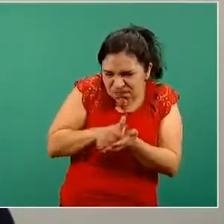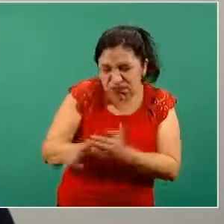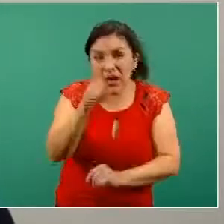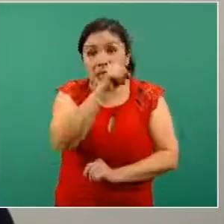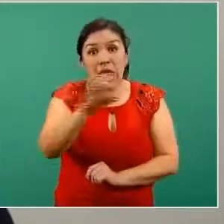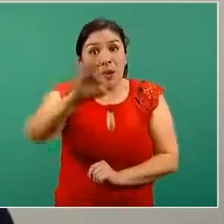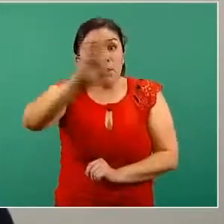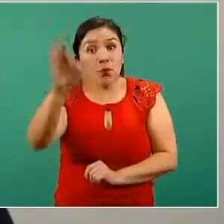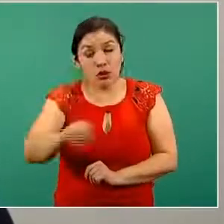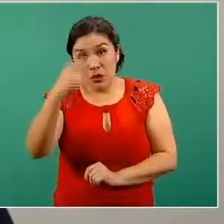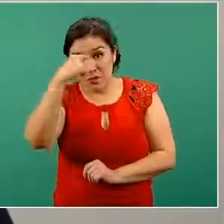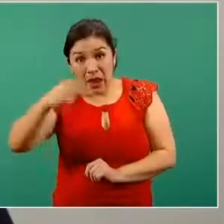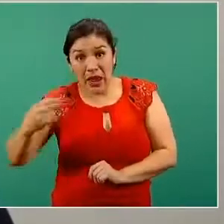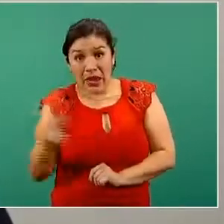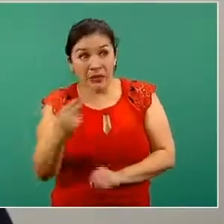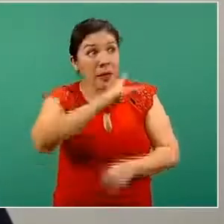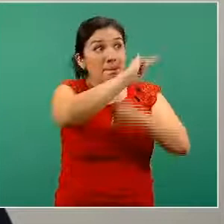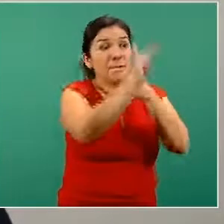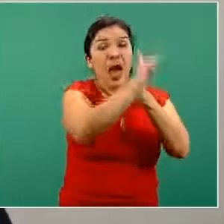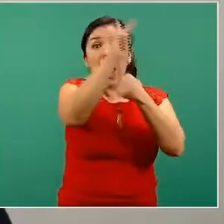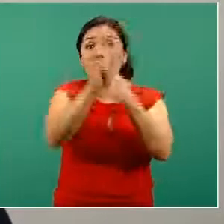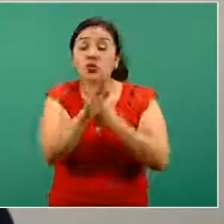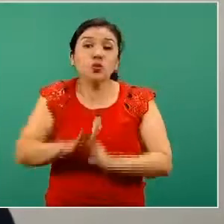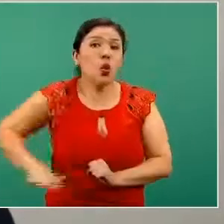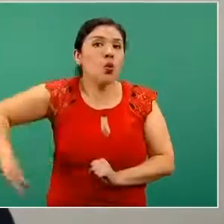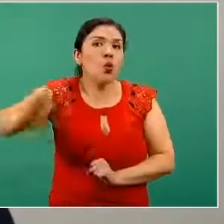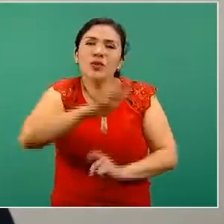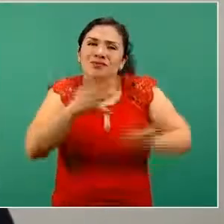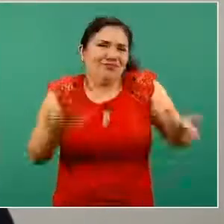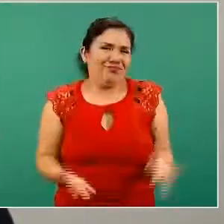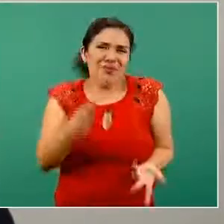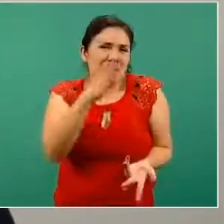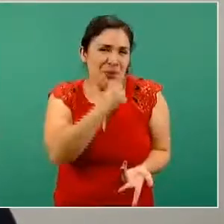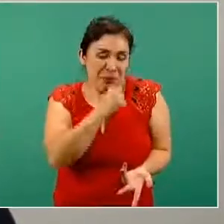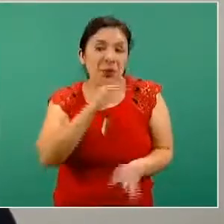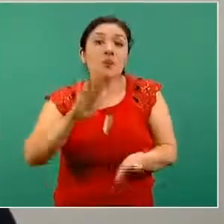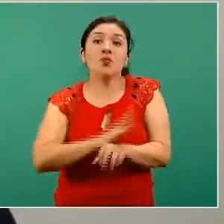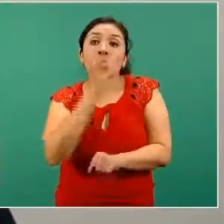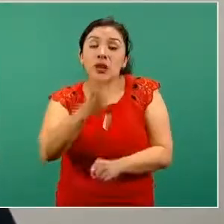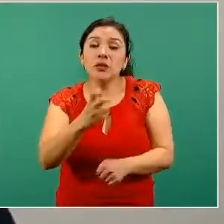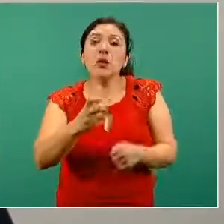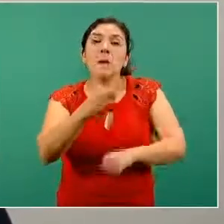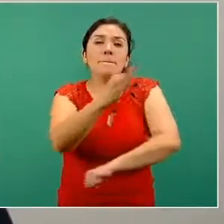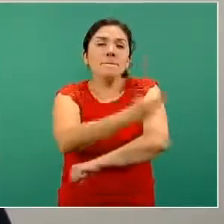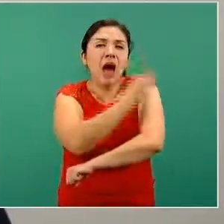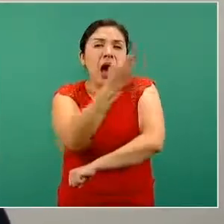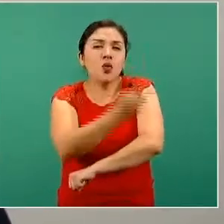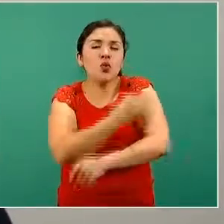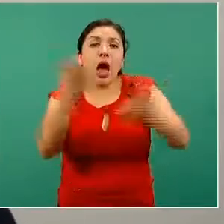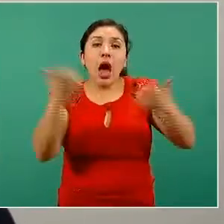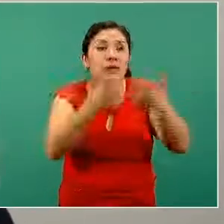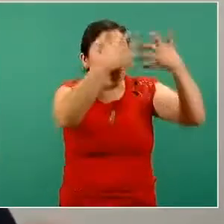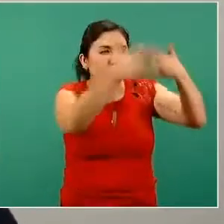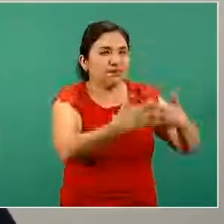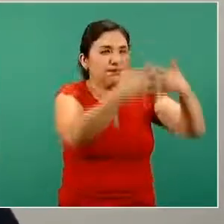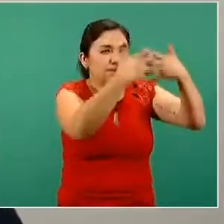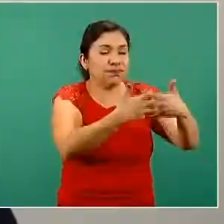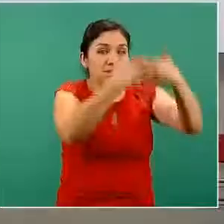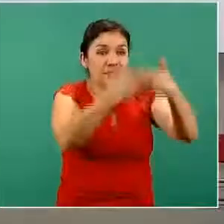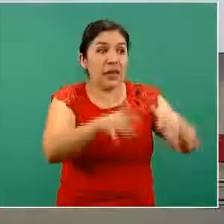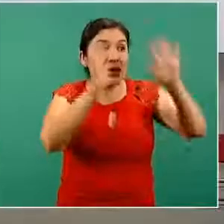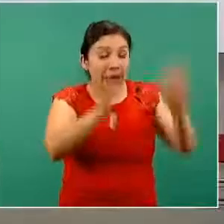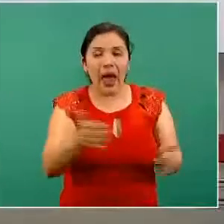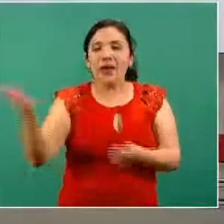100% de la necesidad de todos los países. Es por eso que la vacuna está llegando en la medida que se está produciendo y en la medida que